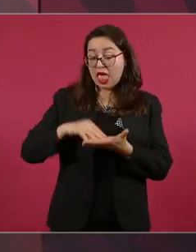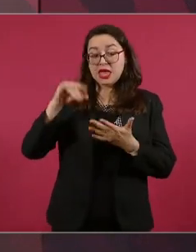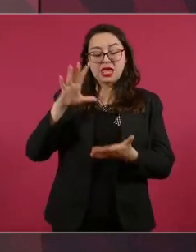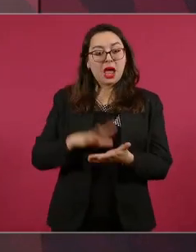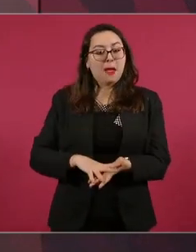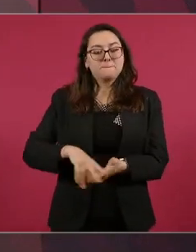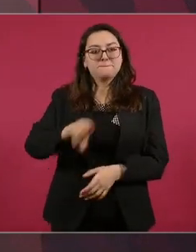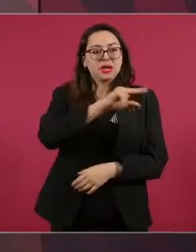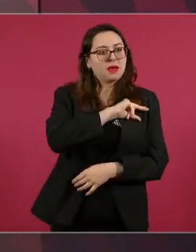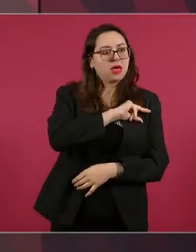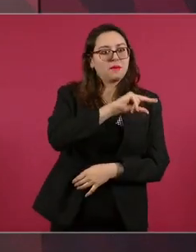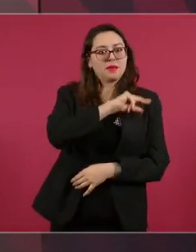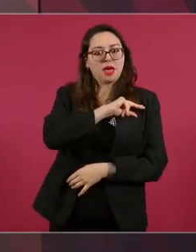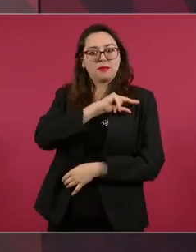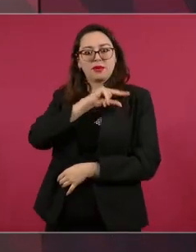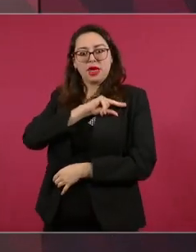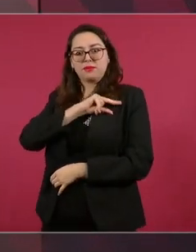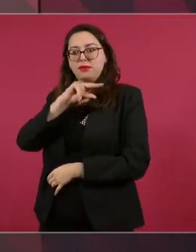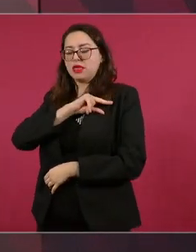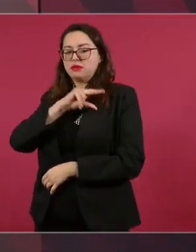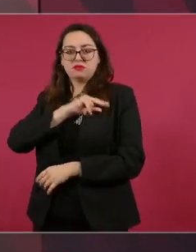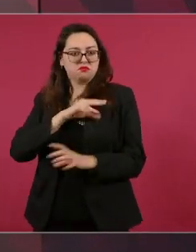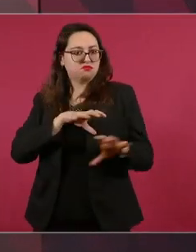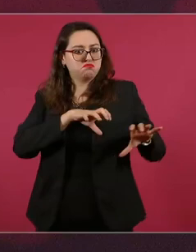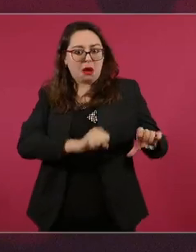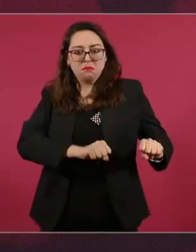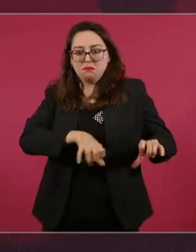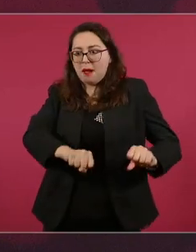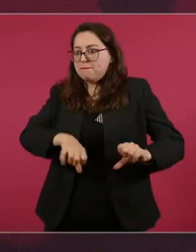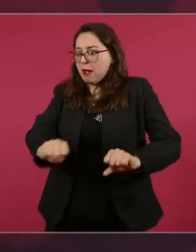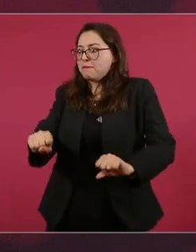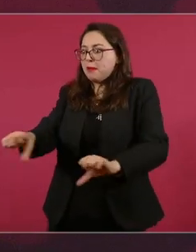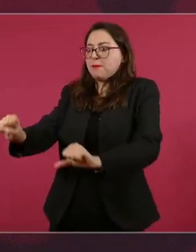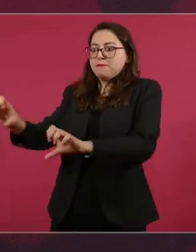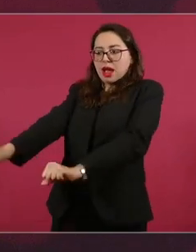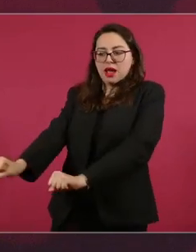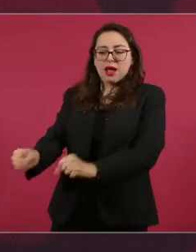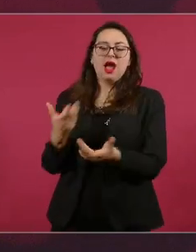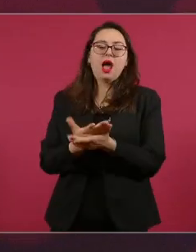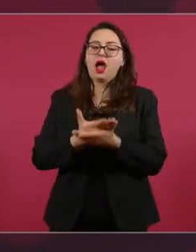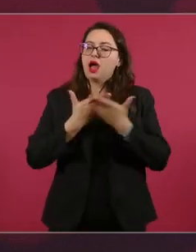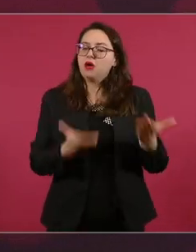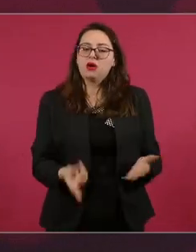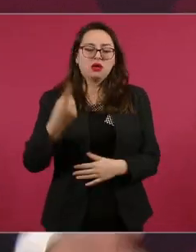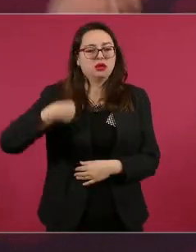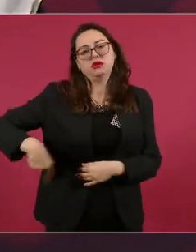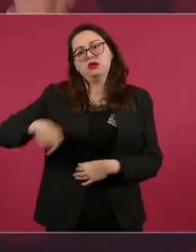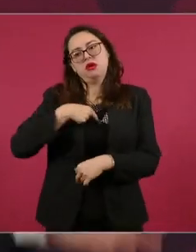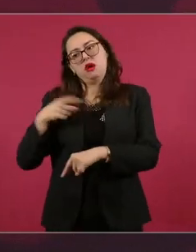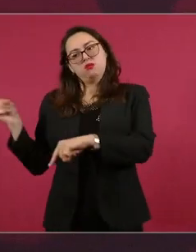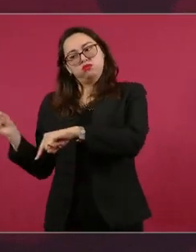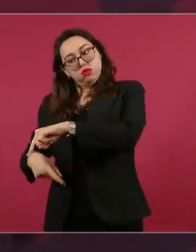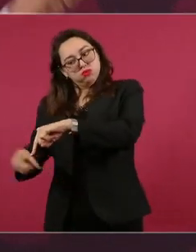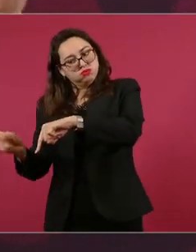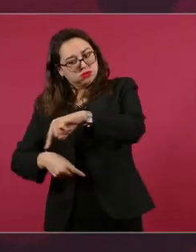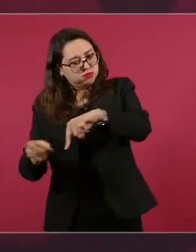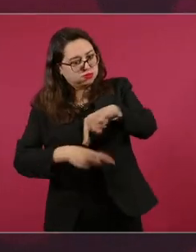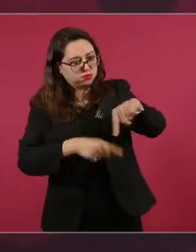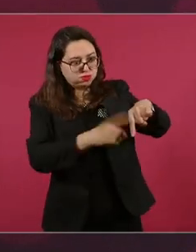Y nosotros estamos recuperando kilómetros de playas para que la gente pueda